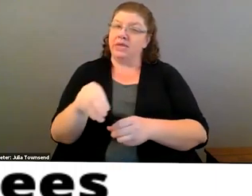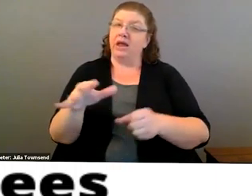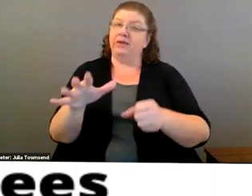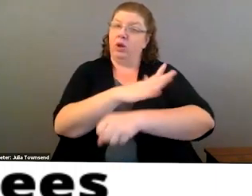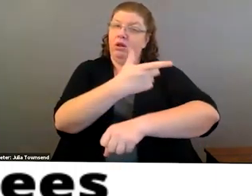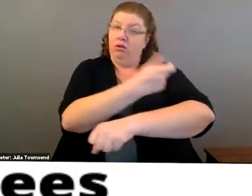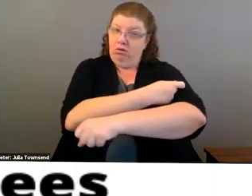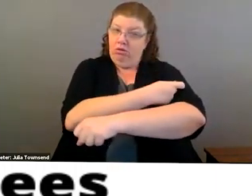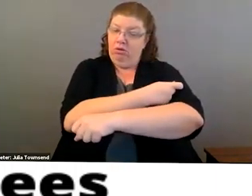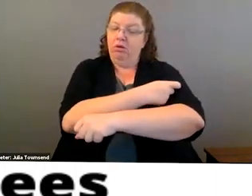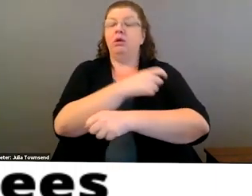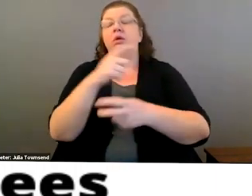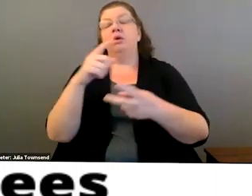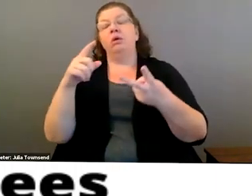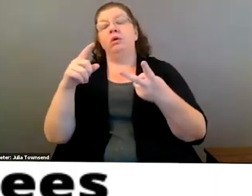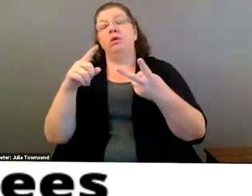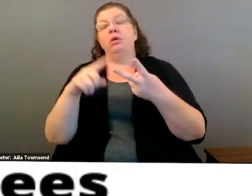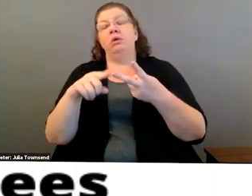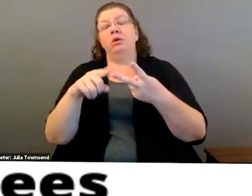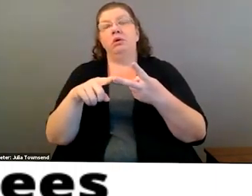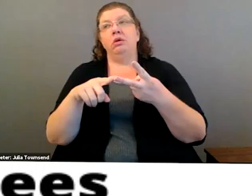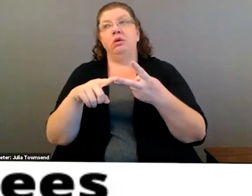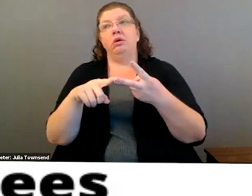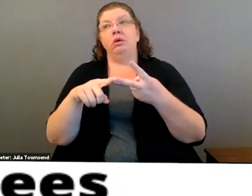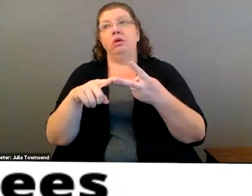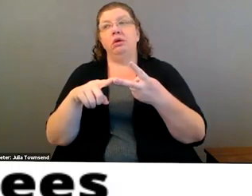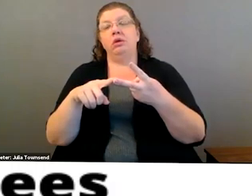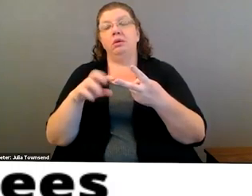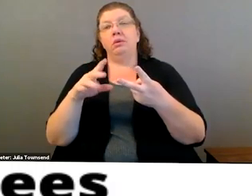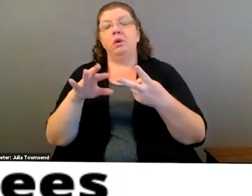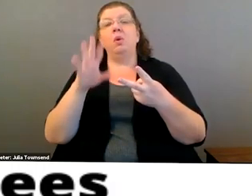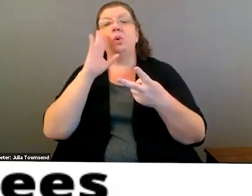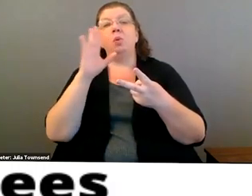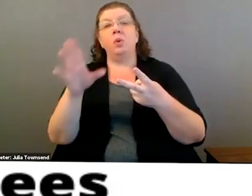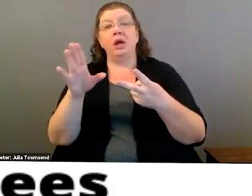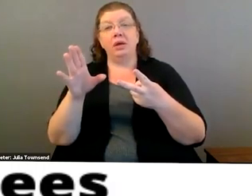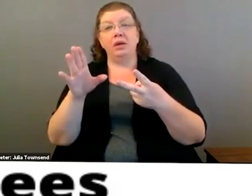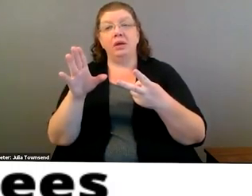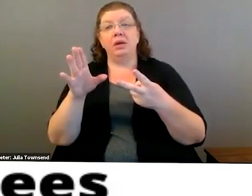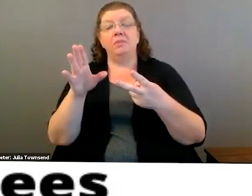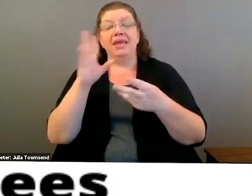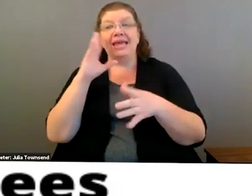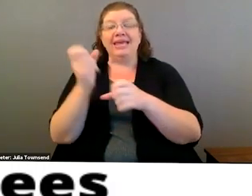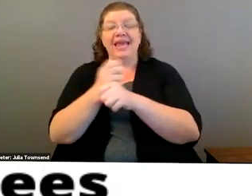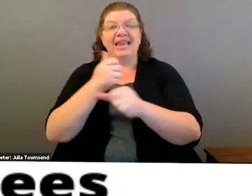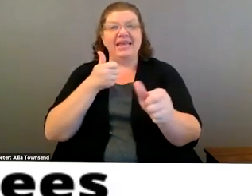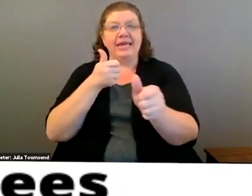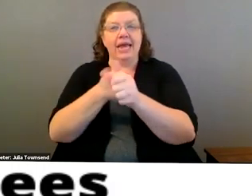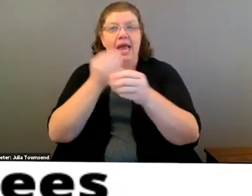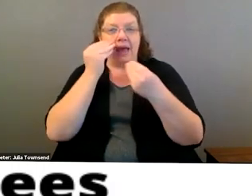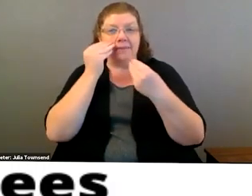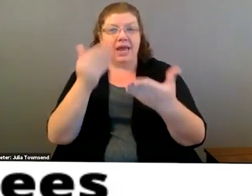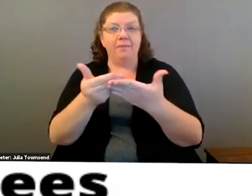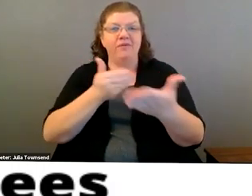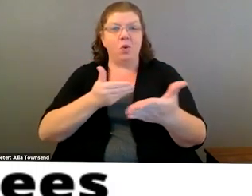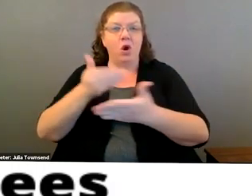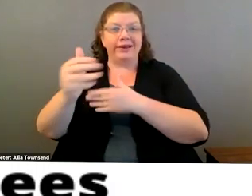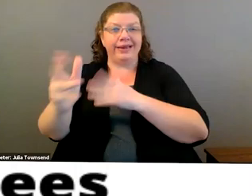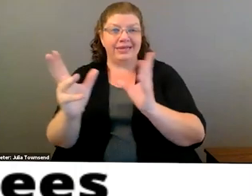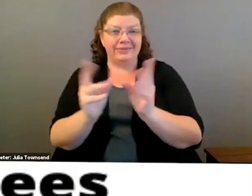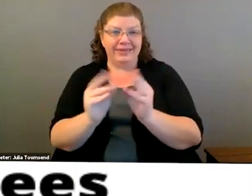en comparación con la última vez y nosotros vamos a estar recopilando datos y vamos a tener